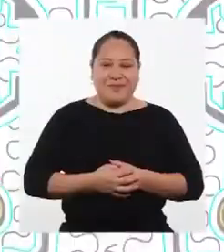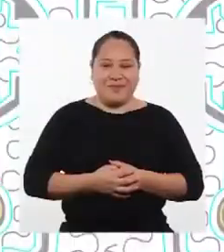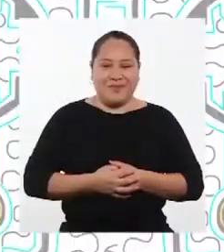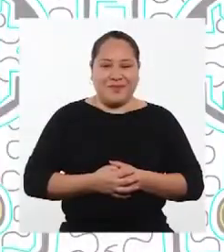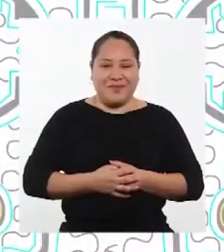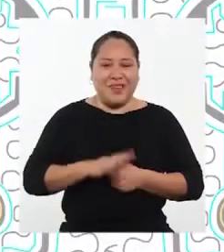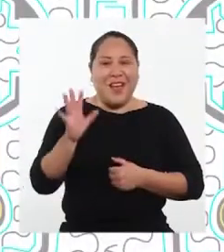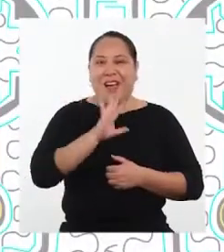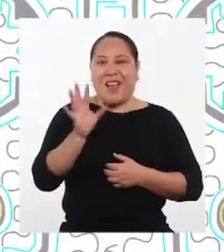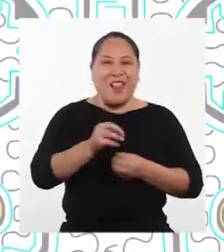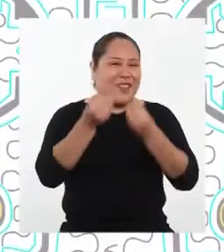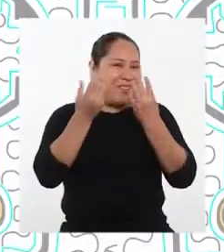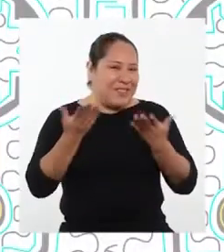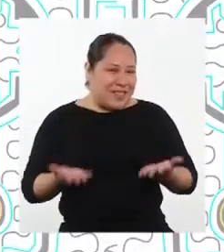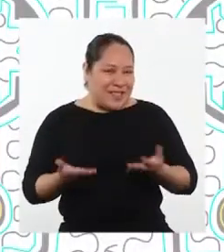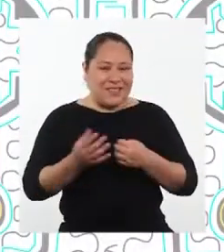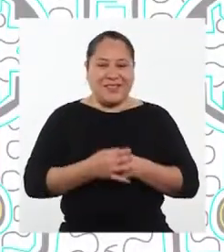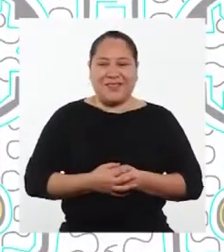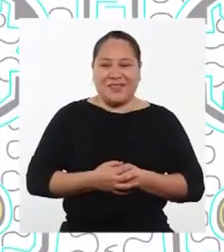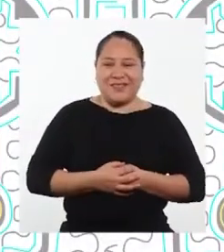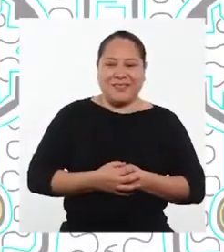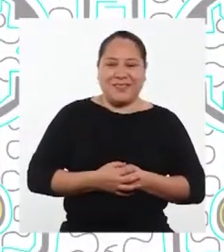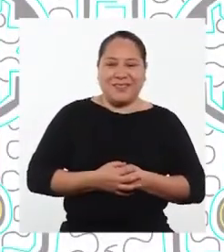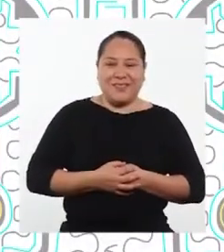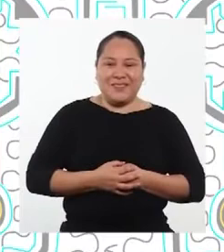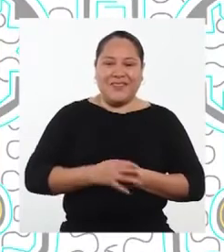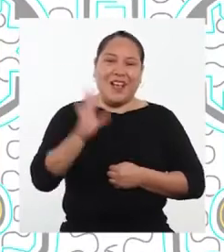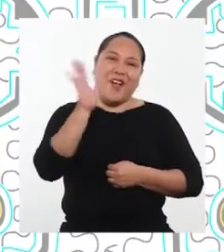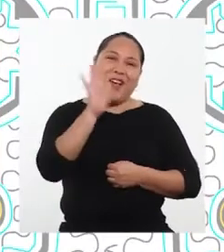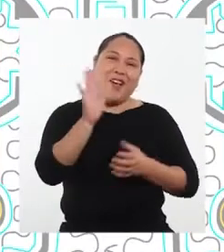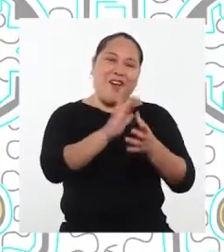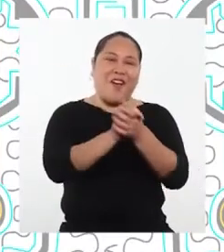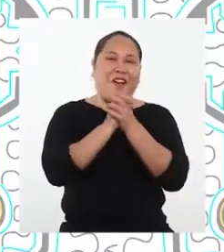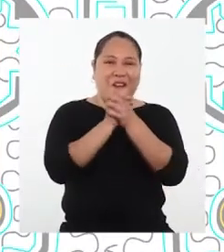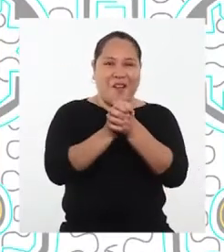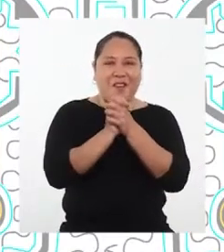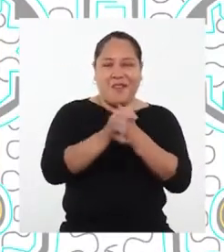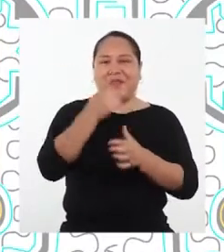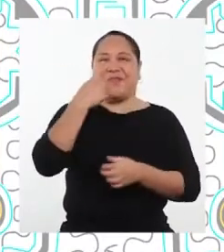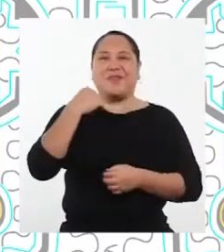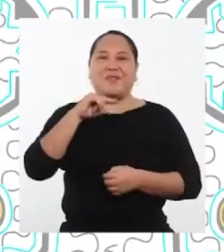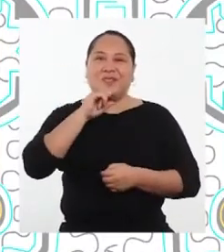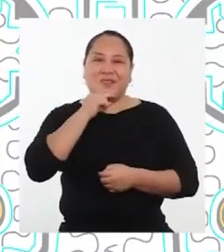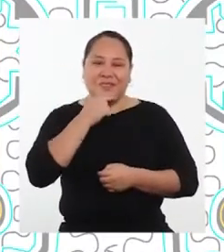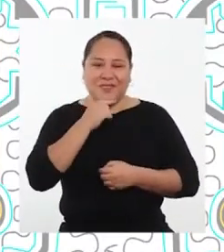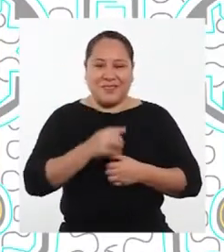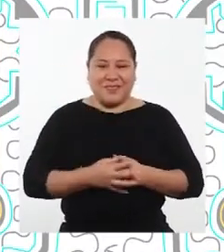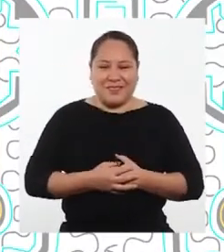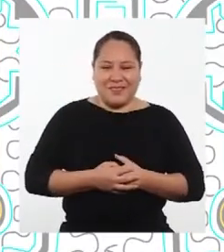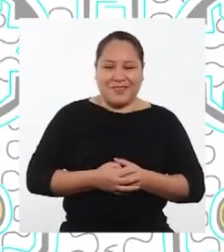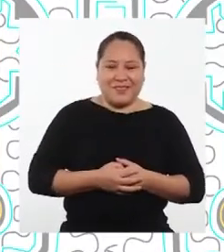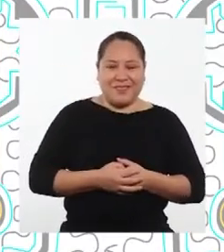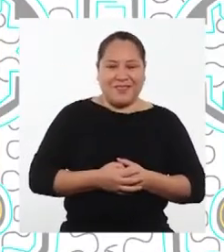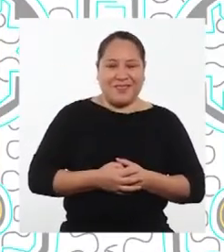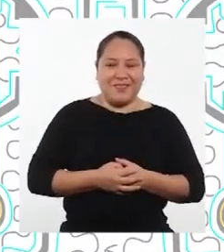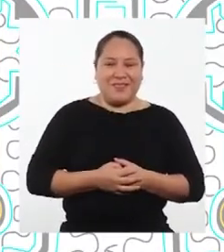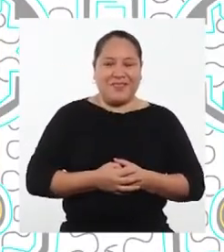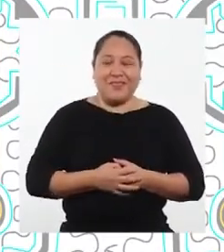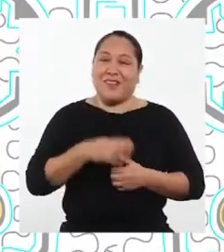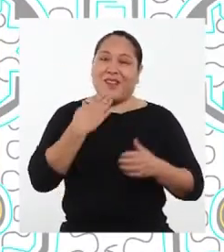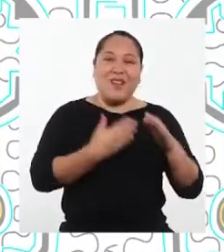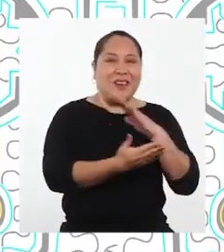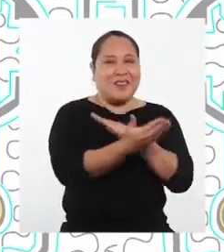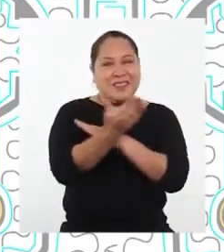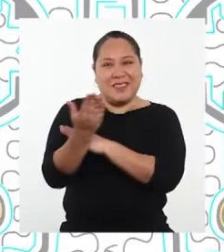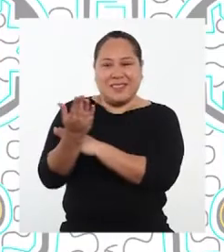Camisa Araki, con jamás y taza. Aviro Evan Caripe, Jero Evan Caropé.